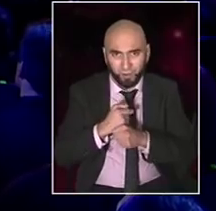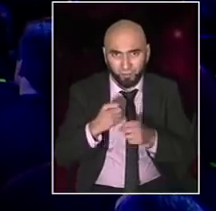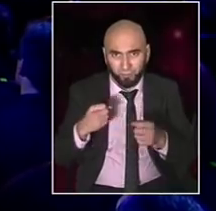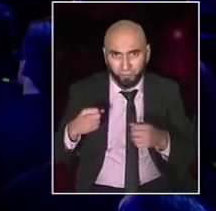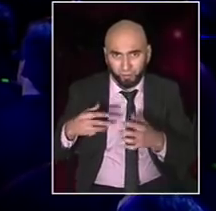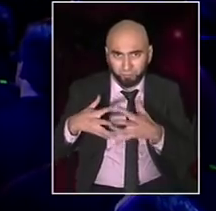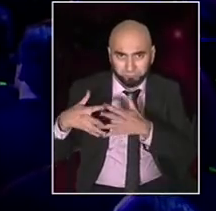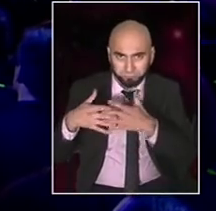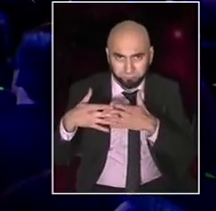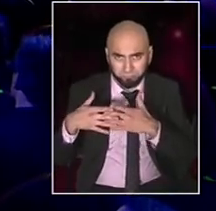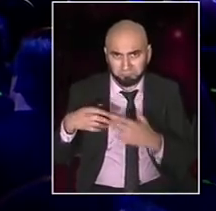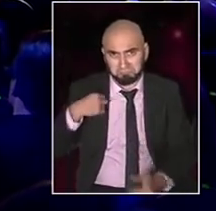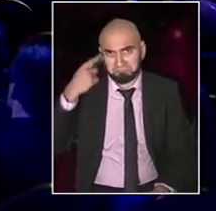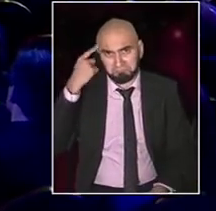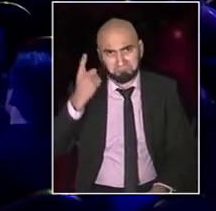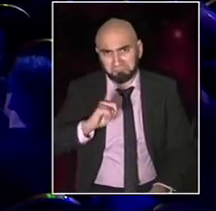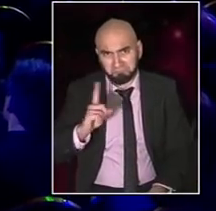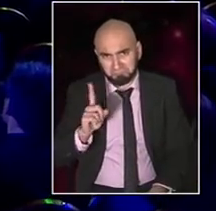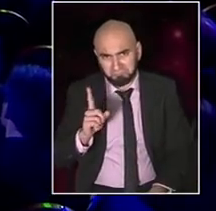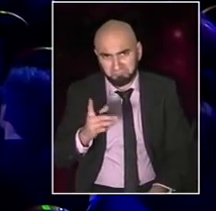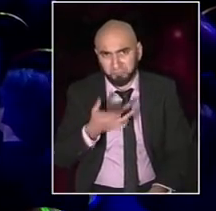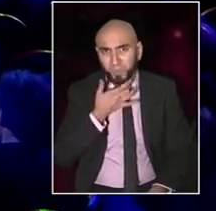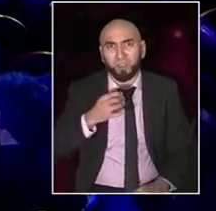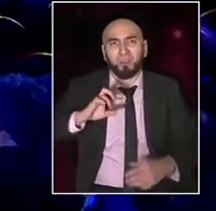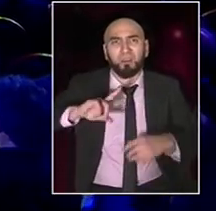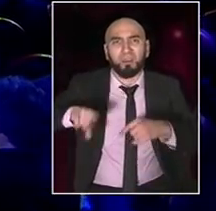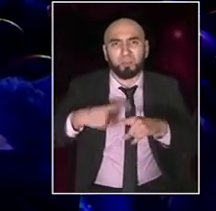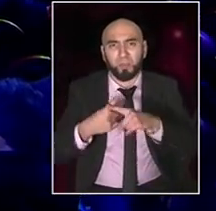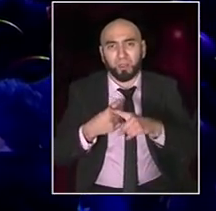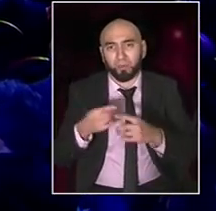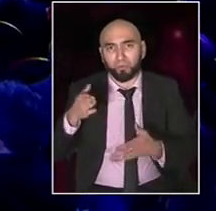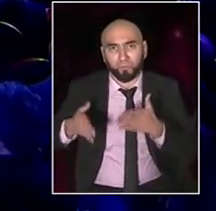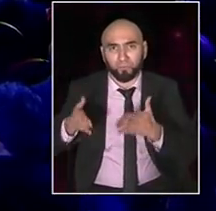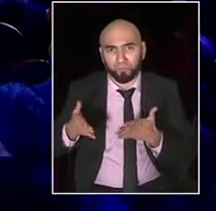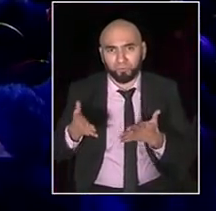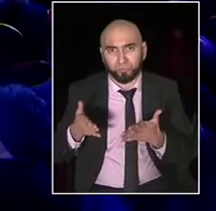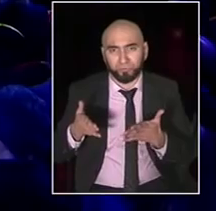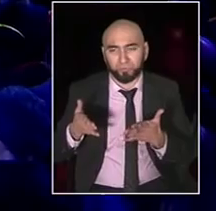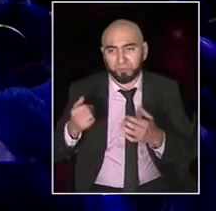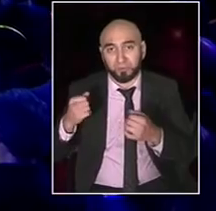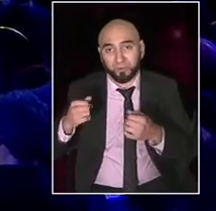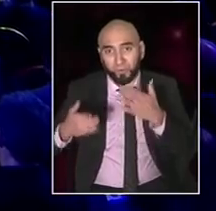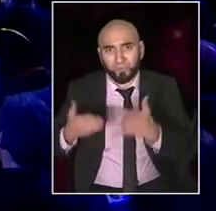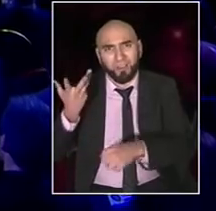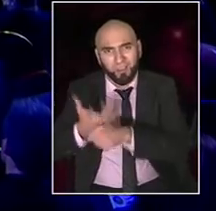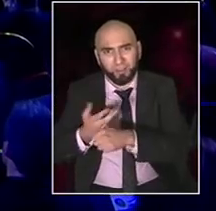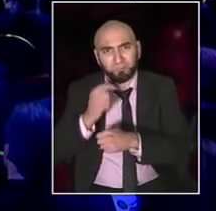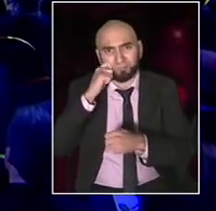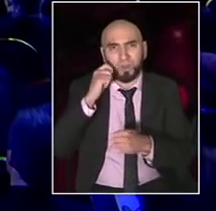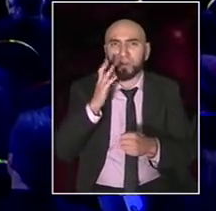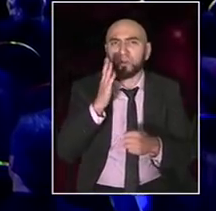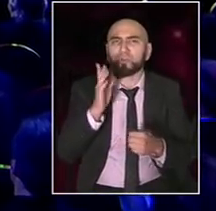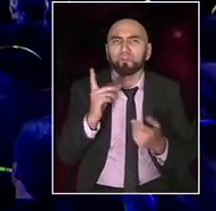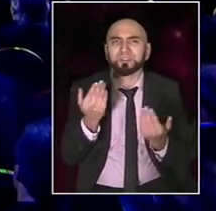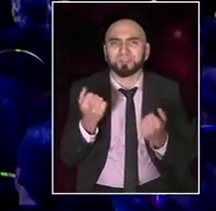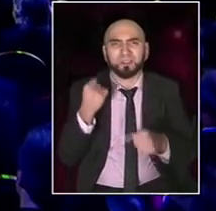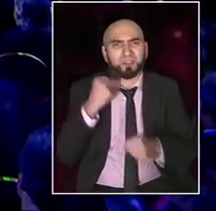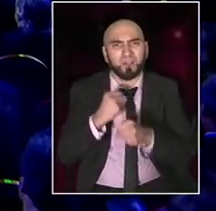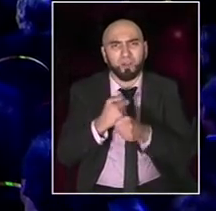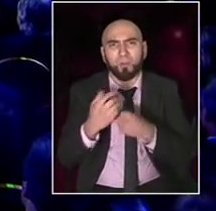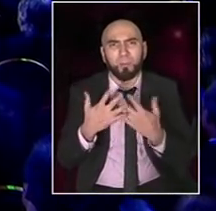no. Porque además con la robótica ya no necesitan mano de obra. Antes, la industrialización en el siglo XX se preocupaba en